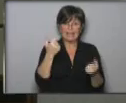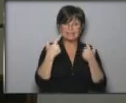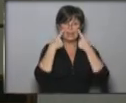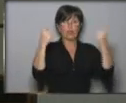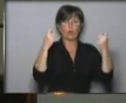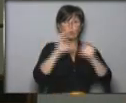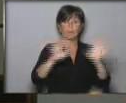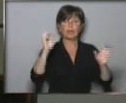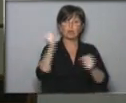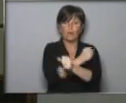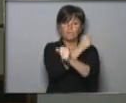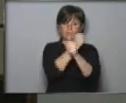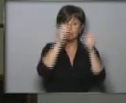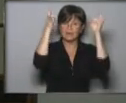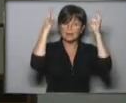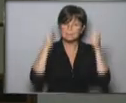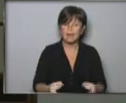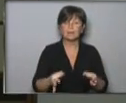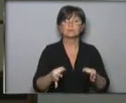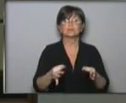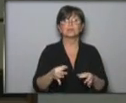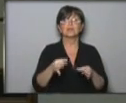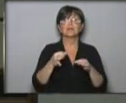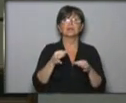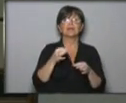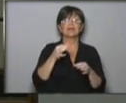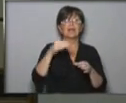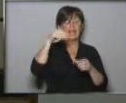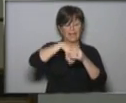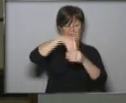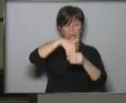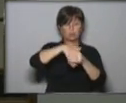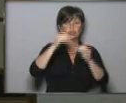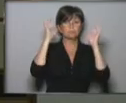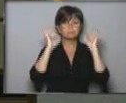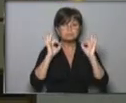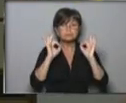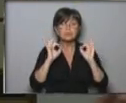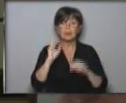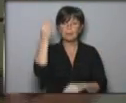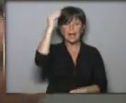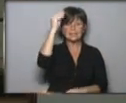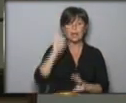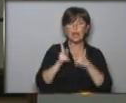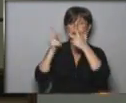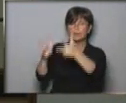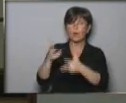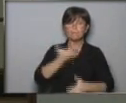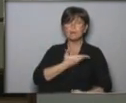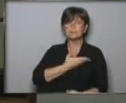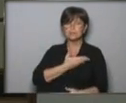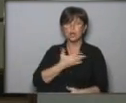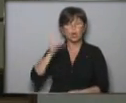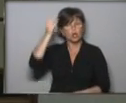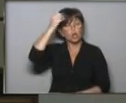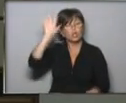sido confirmada la elección, le dijo al Papa Francisco: